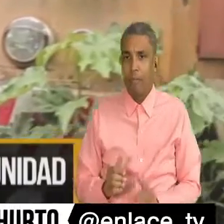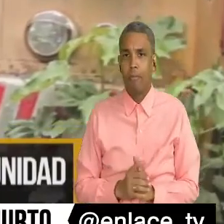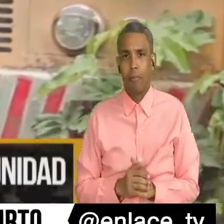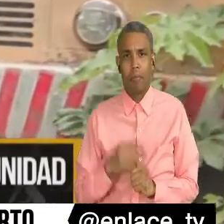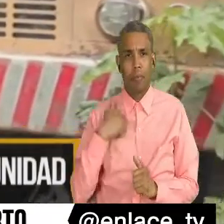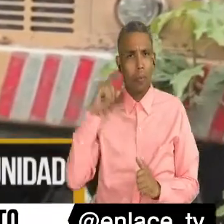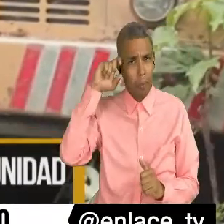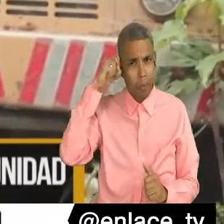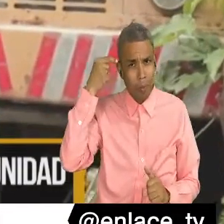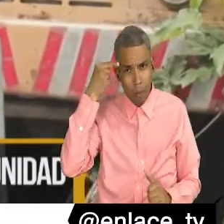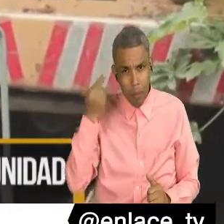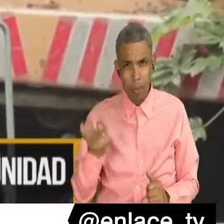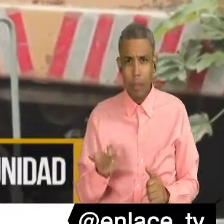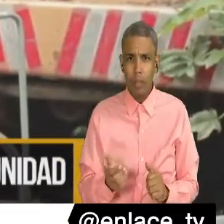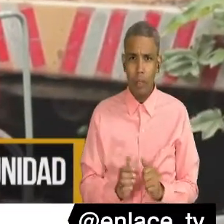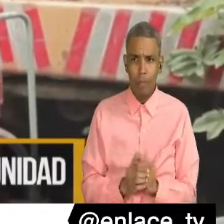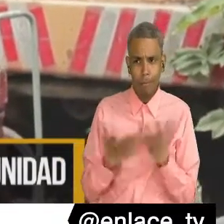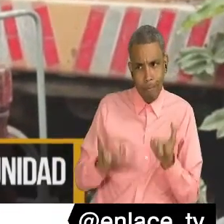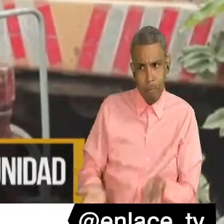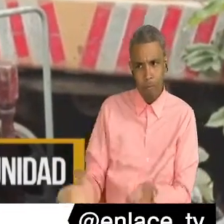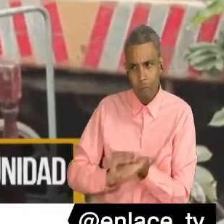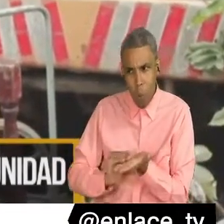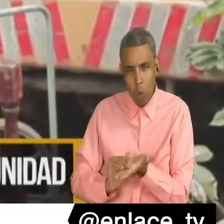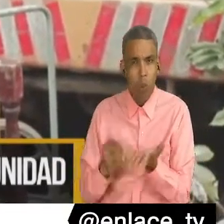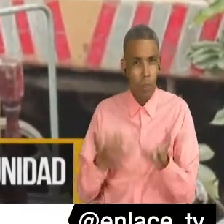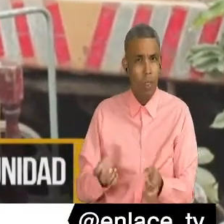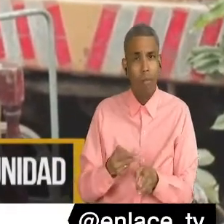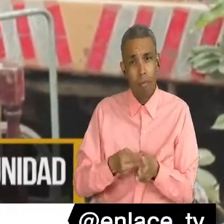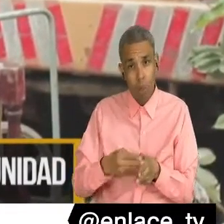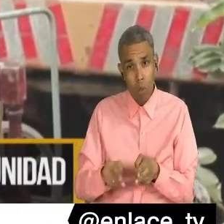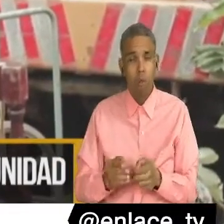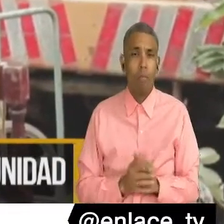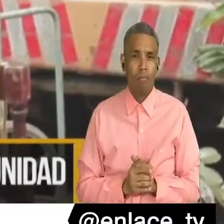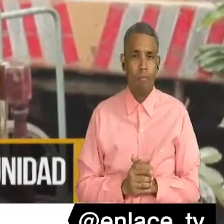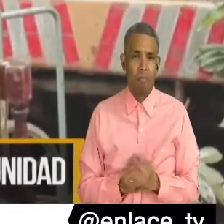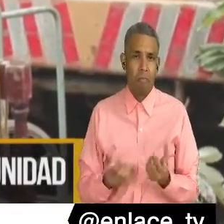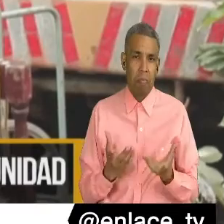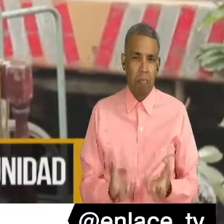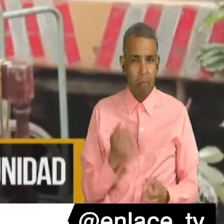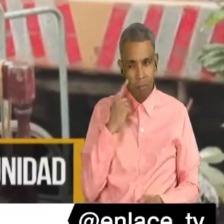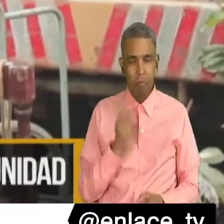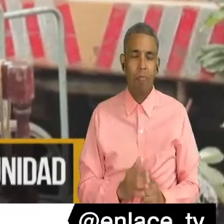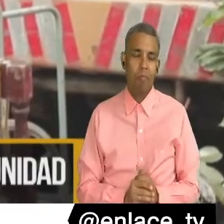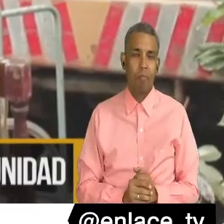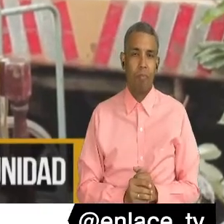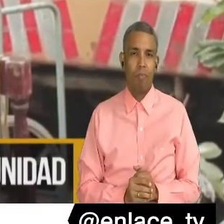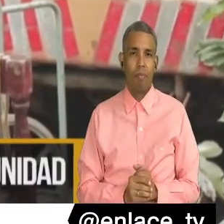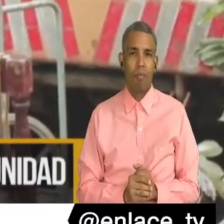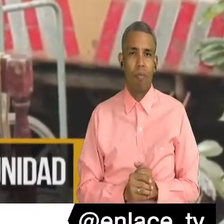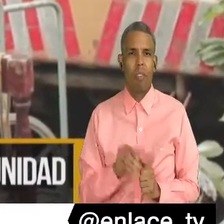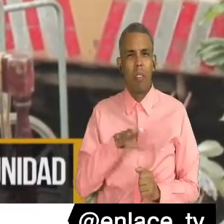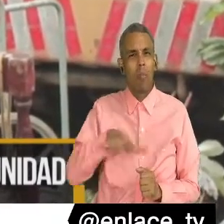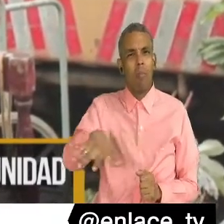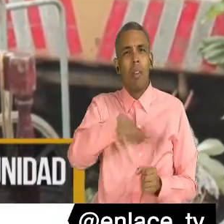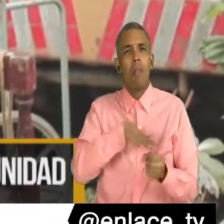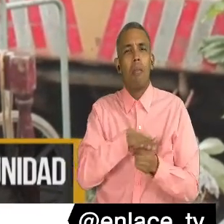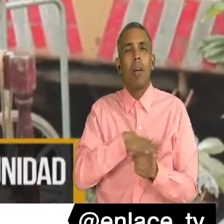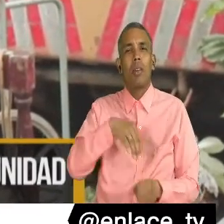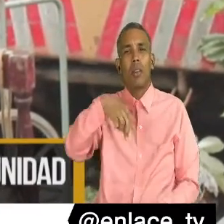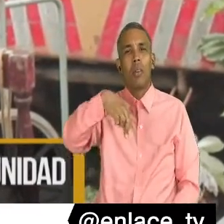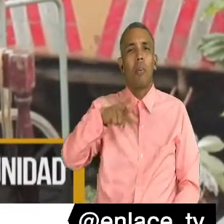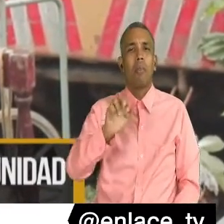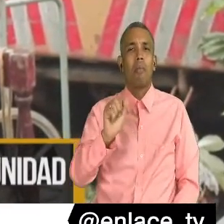corto plazo esperan darle solución a esta problemática que se registra aquí en un sector de Prados del Campestre, en la Comuna 7 de Barranca